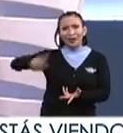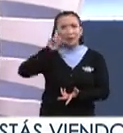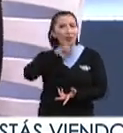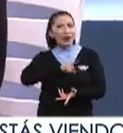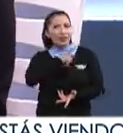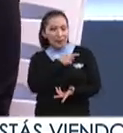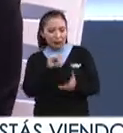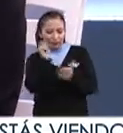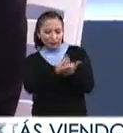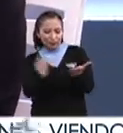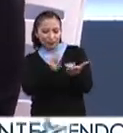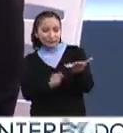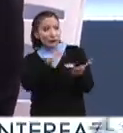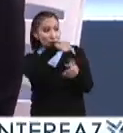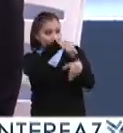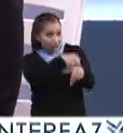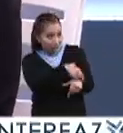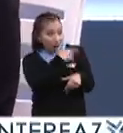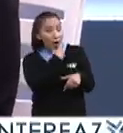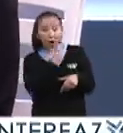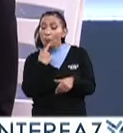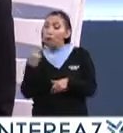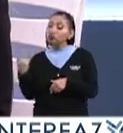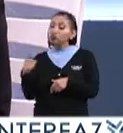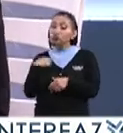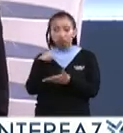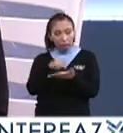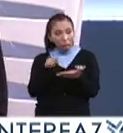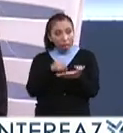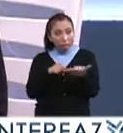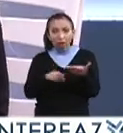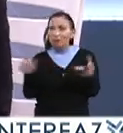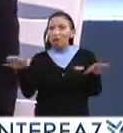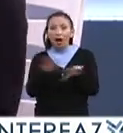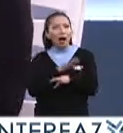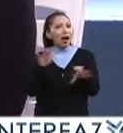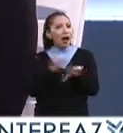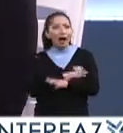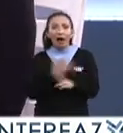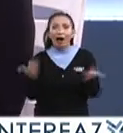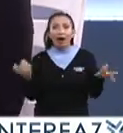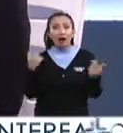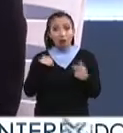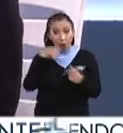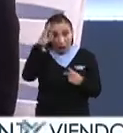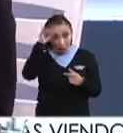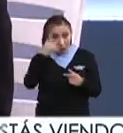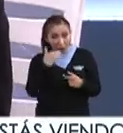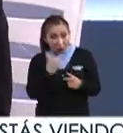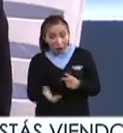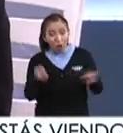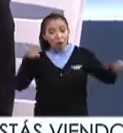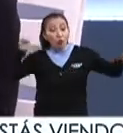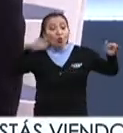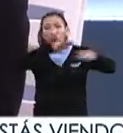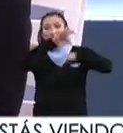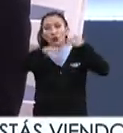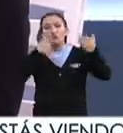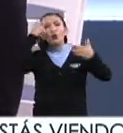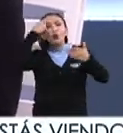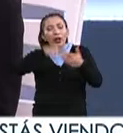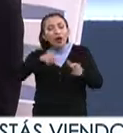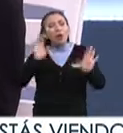que hacer la agenda que ellos le pusieron. Todos estos elementos los vamos a ir cambiando. Yo no estoy tan de acuerdo de regular todo, no creo